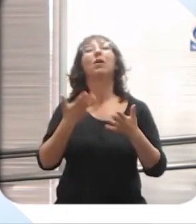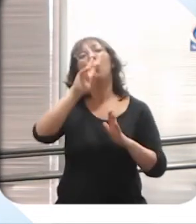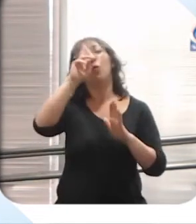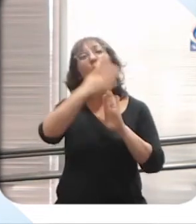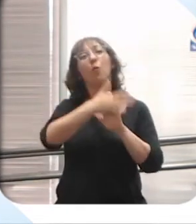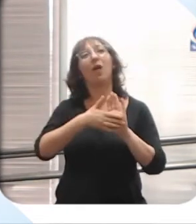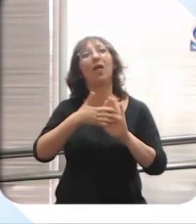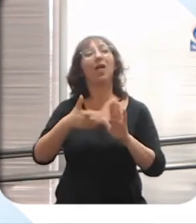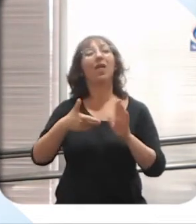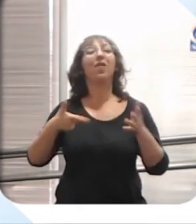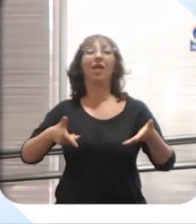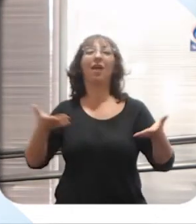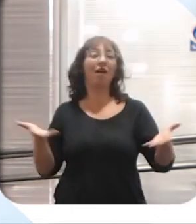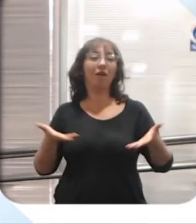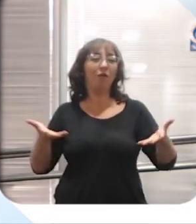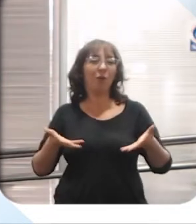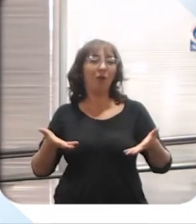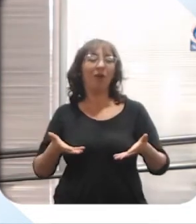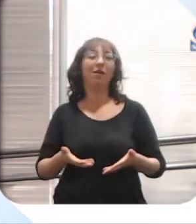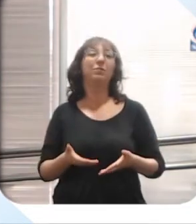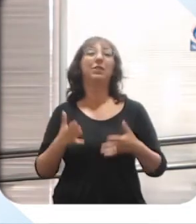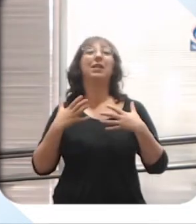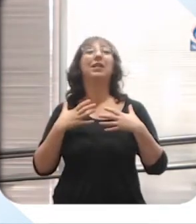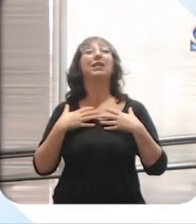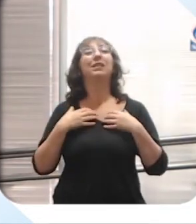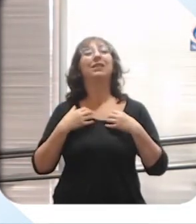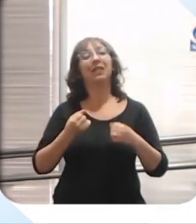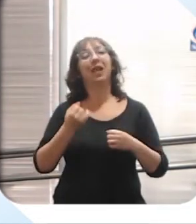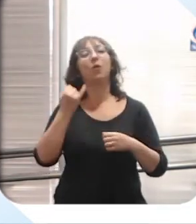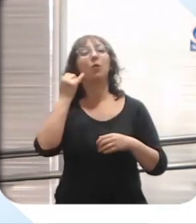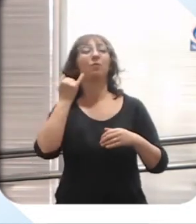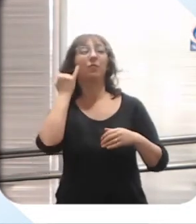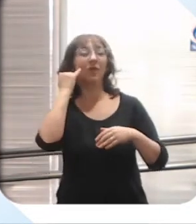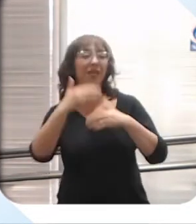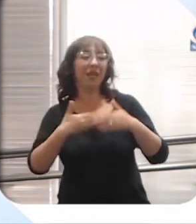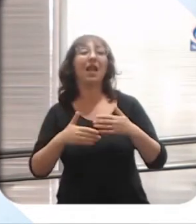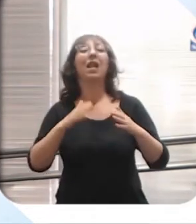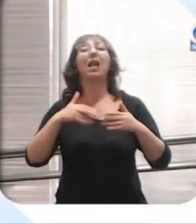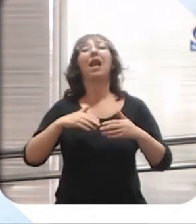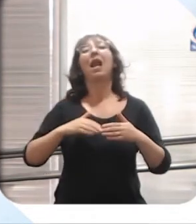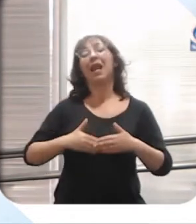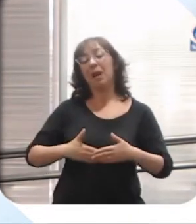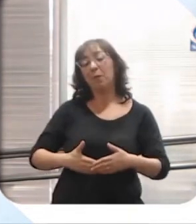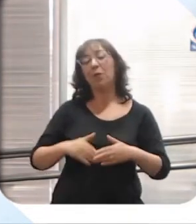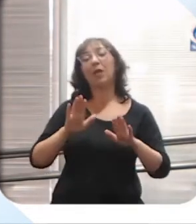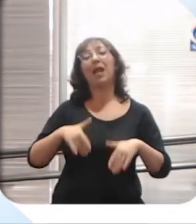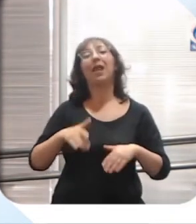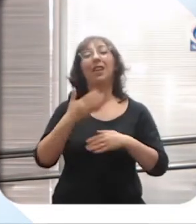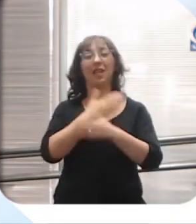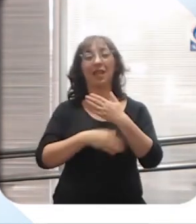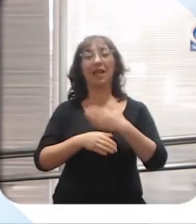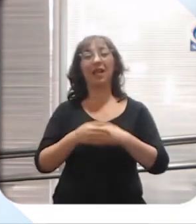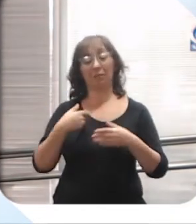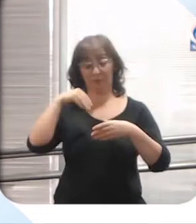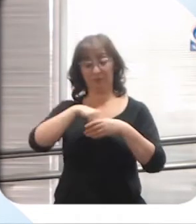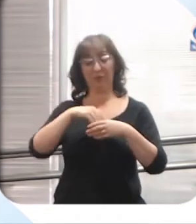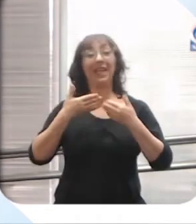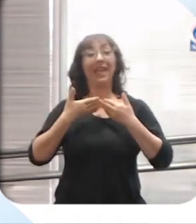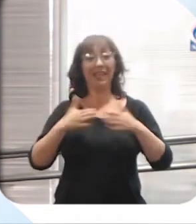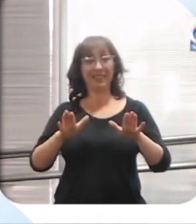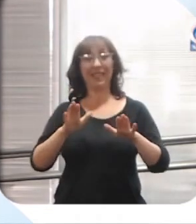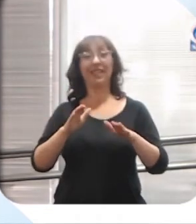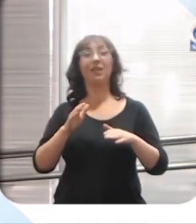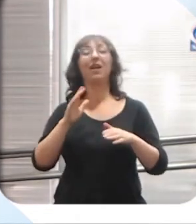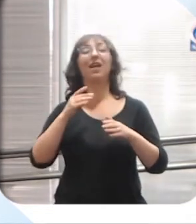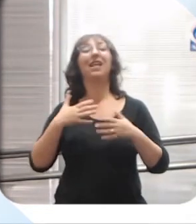en este momento sobre salud sexual y reproductiva en torno a la discapacidad. Por eso nosotros desde Iniciativas Sanitarias